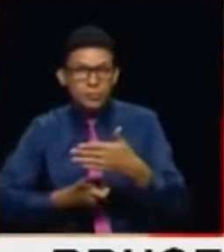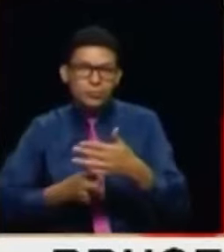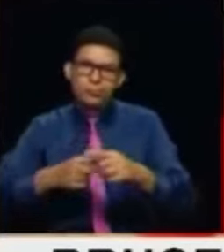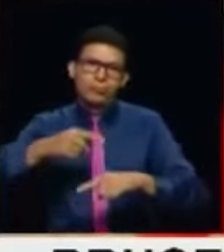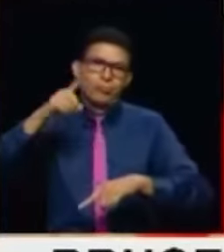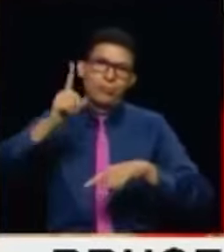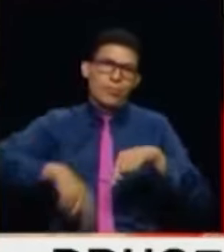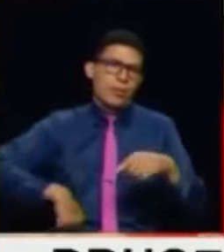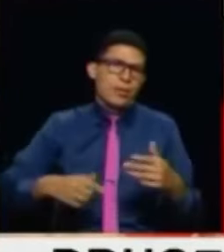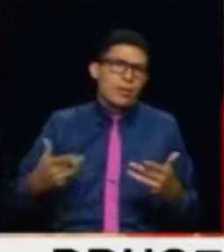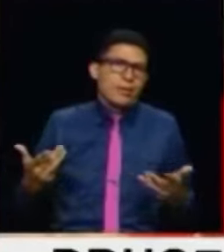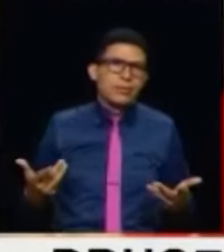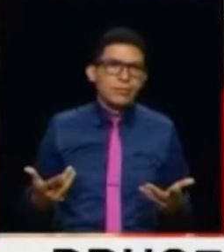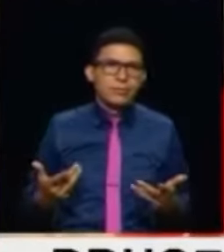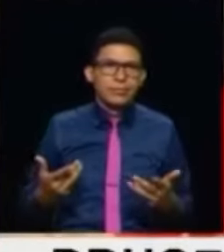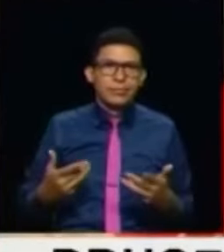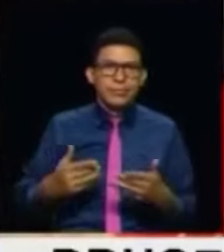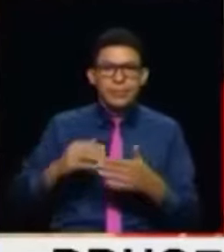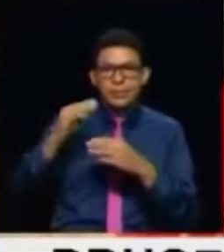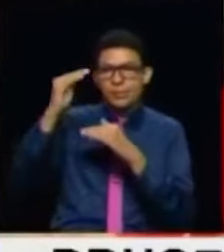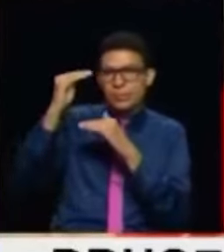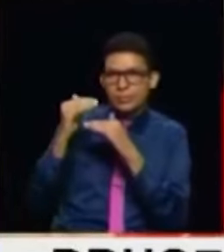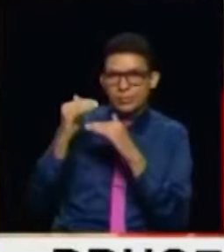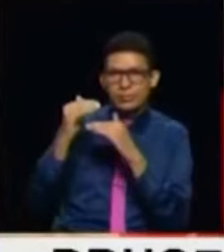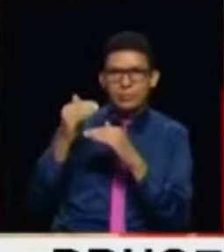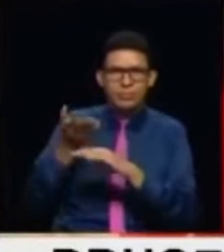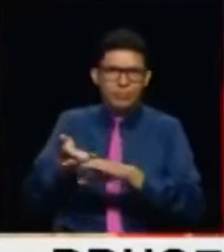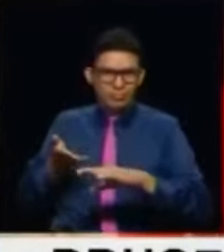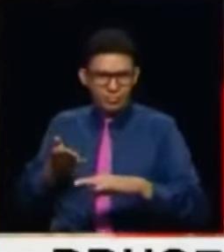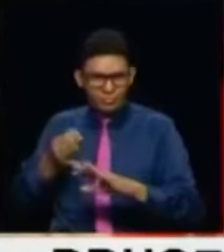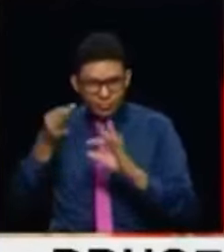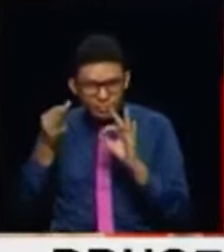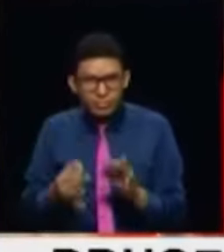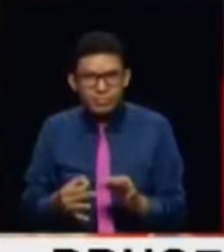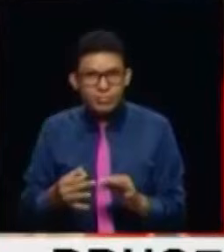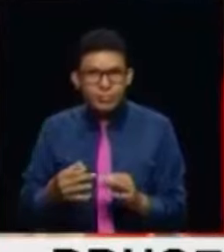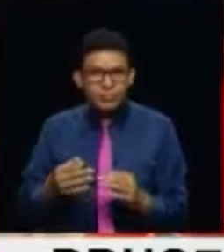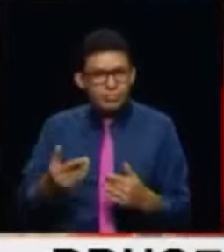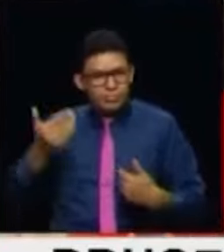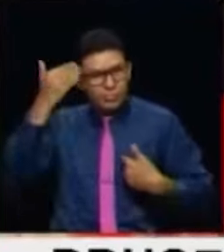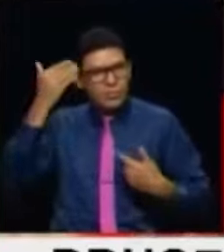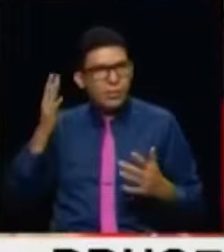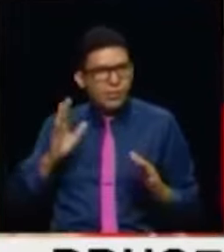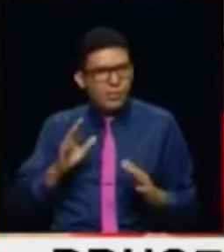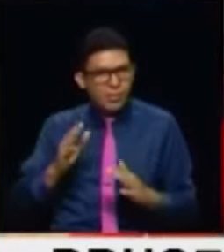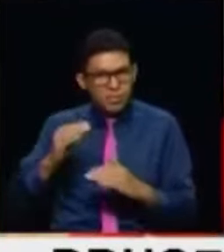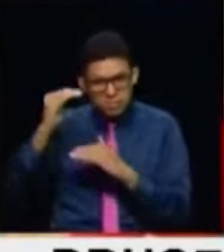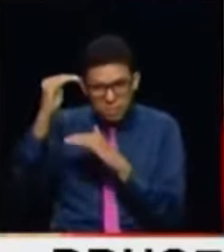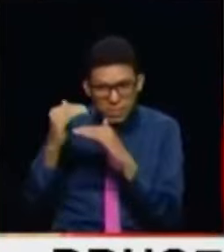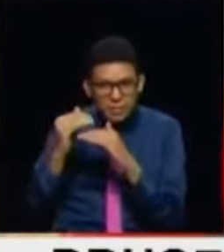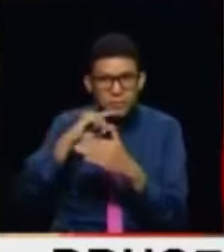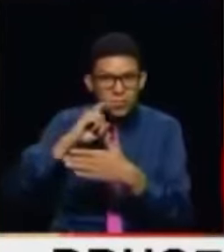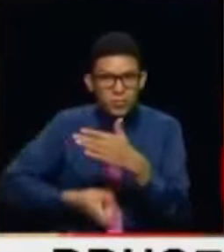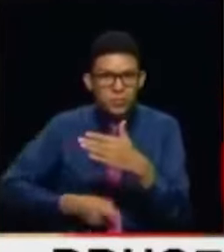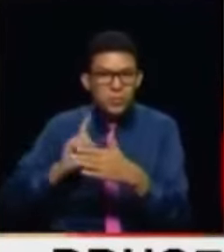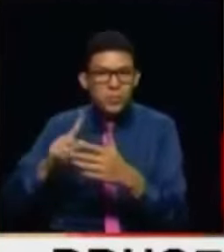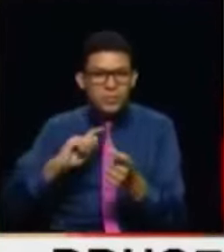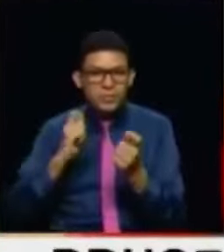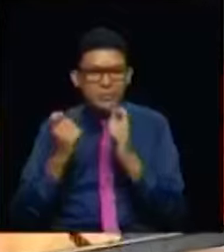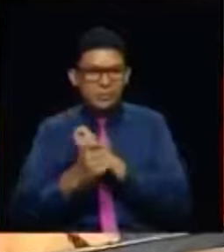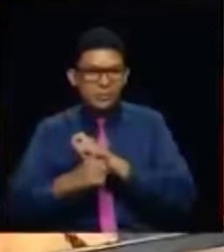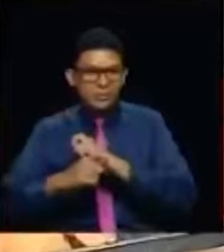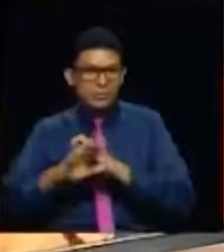que fuera, digamos, para bajar impuestos. Nadie creería realmente en sano juicio que en Colombia se van a bajar los impuestos como resultado de una reforma